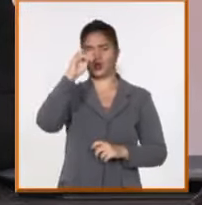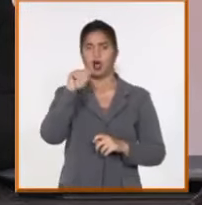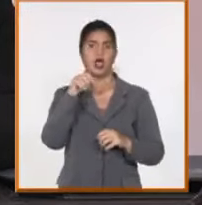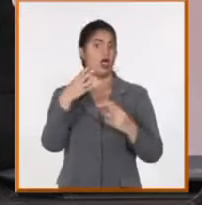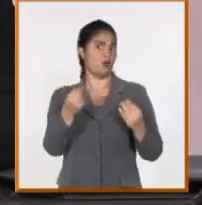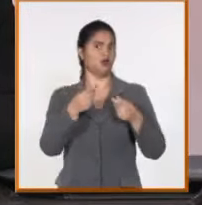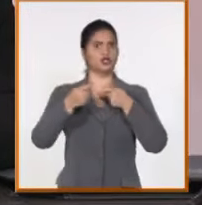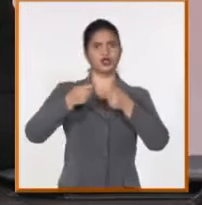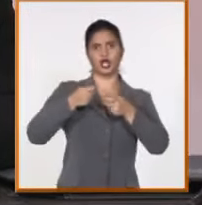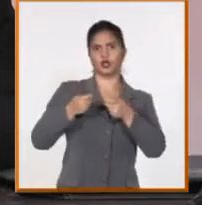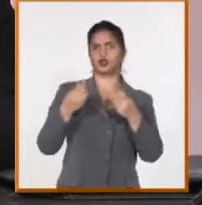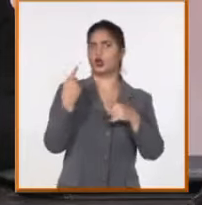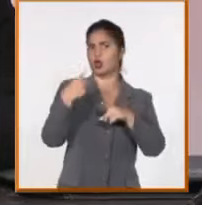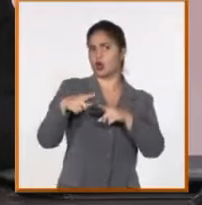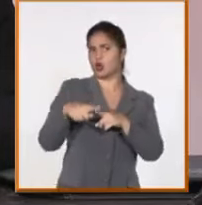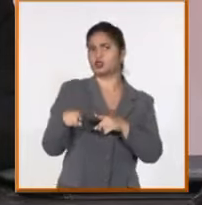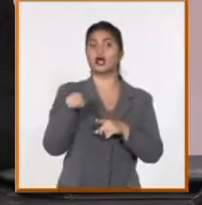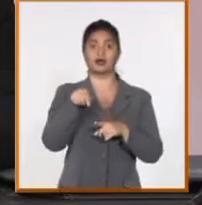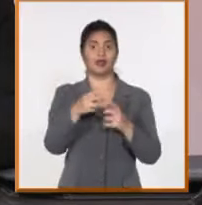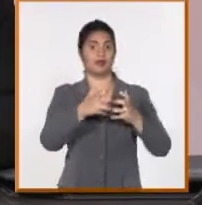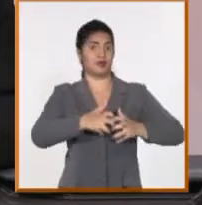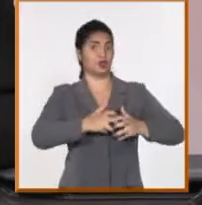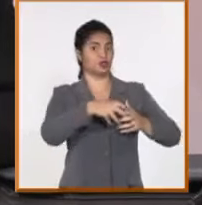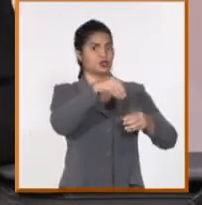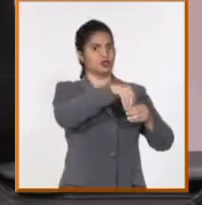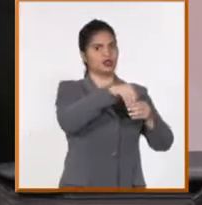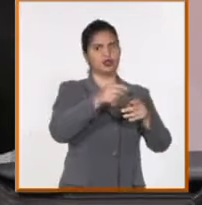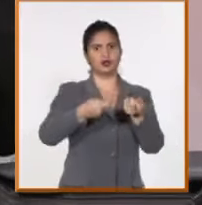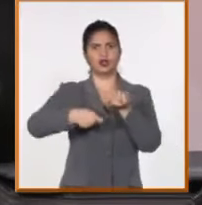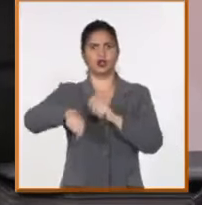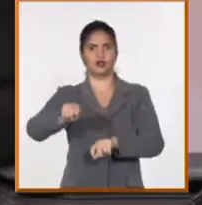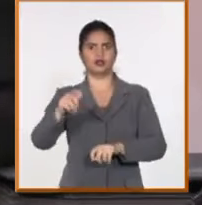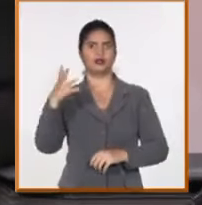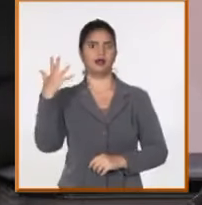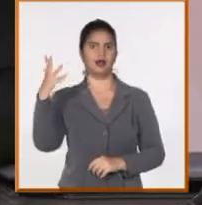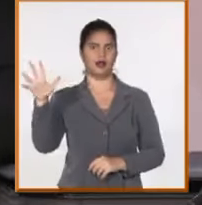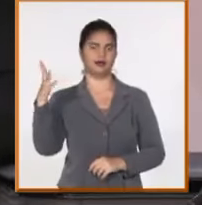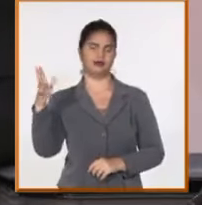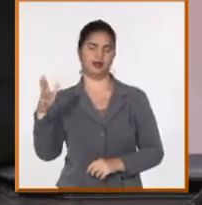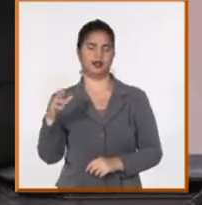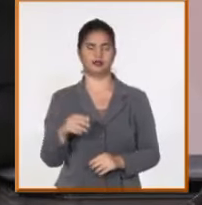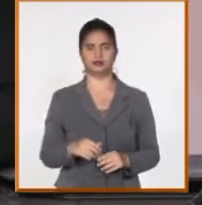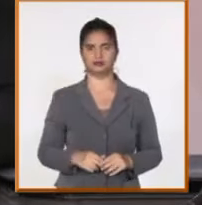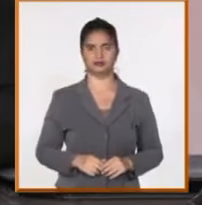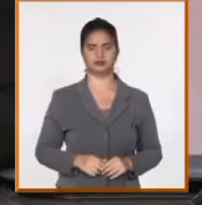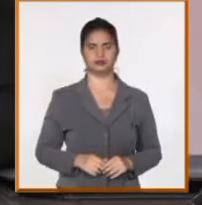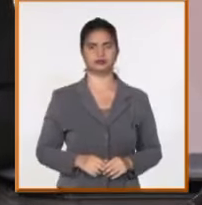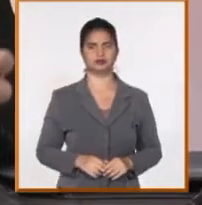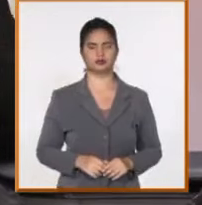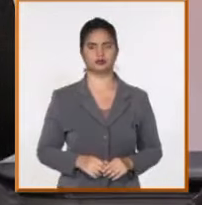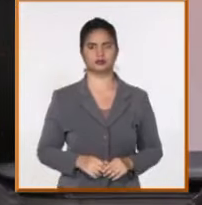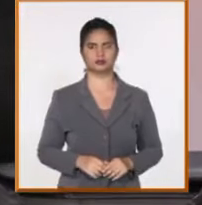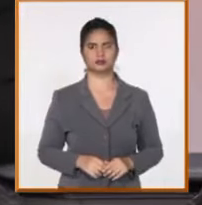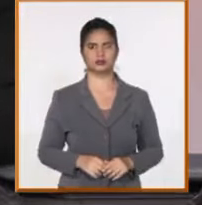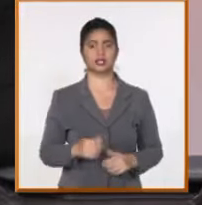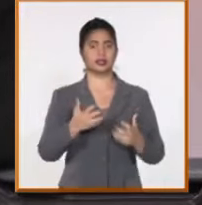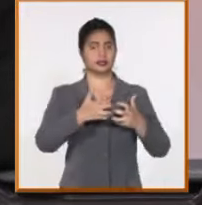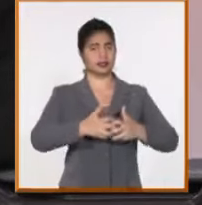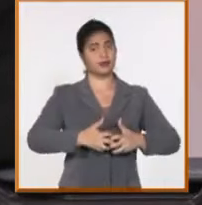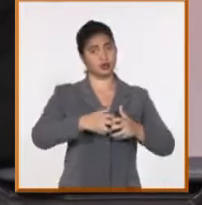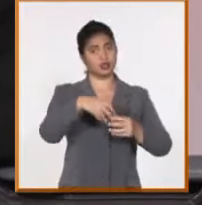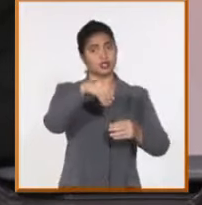necesidades que se van supliendo desde esta propia situación o esta propia proyección en la especial de desarrollo Mariel pero hacia